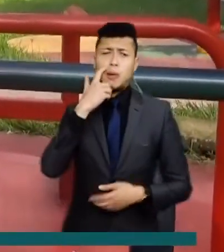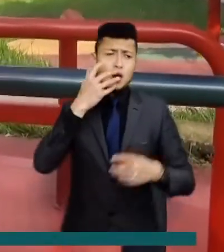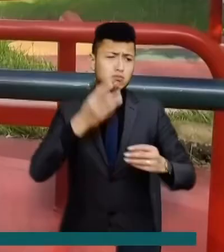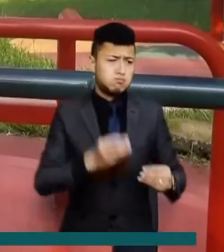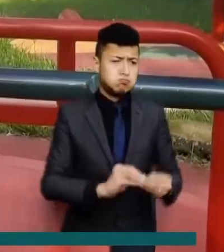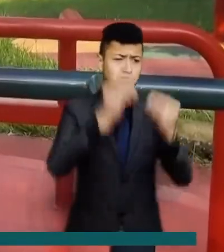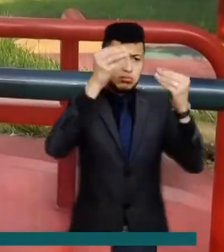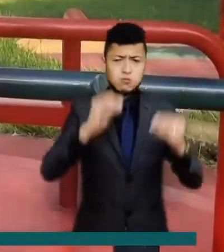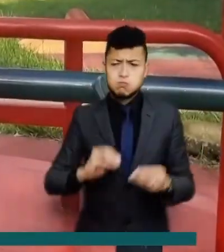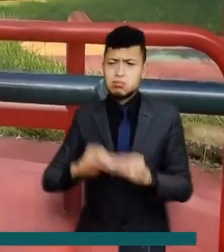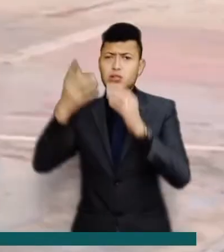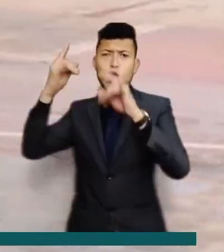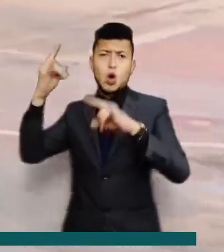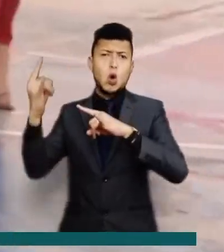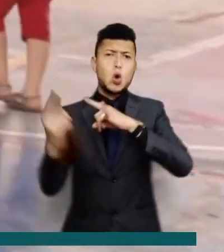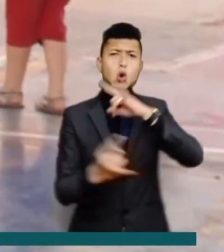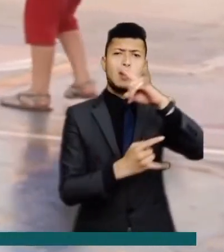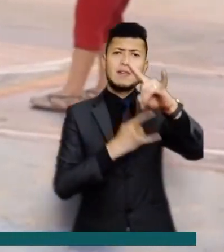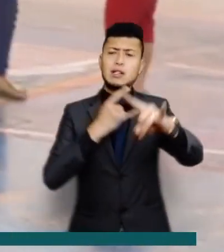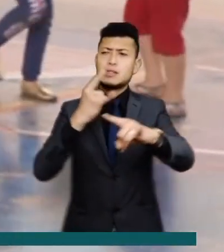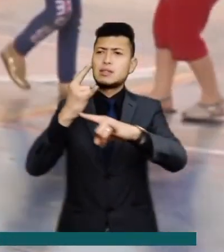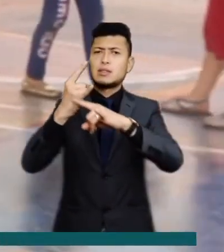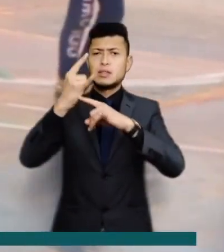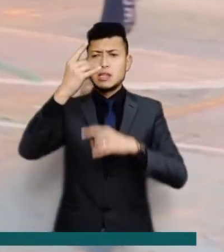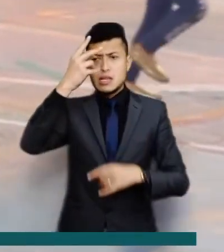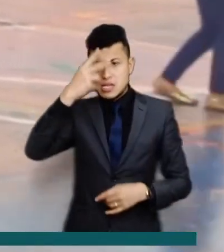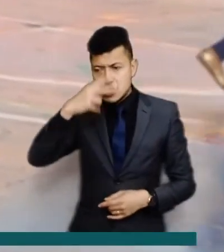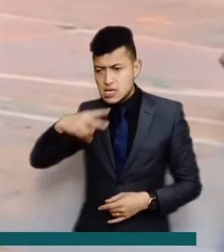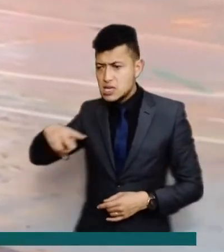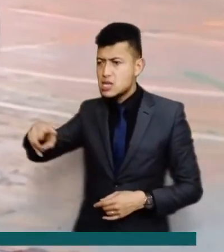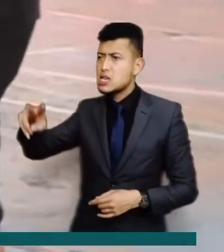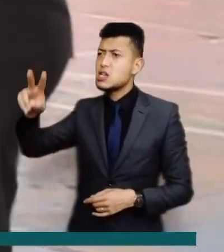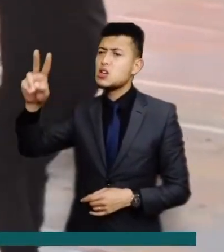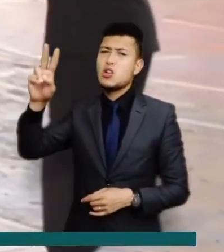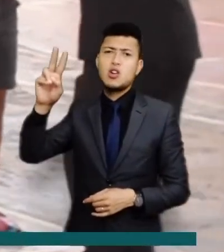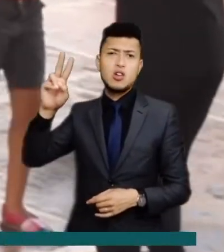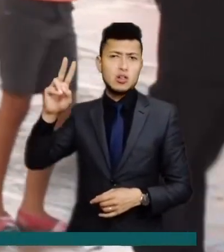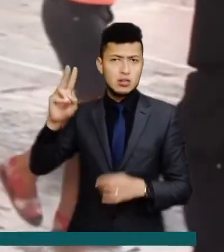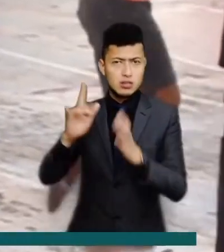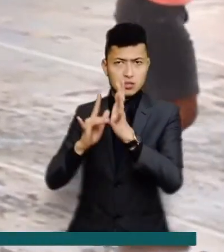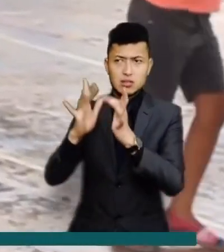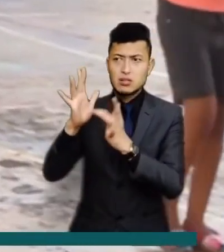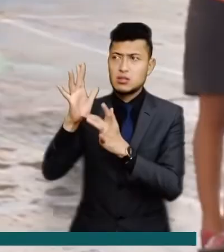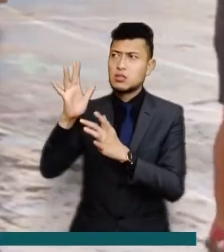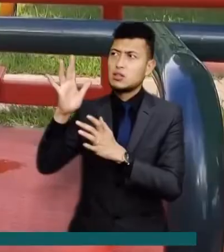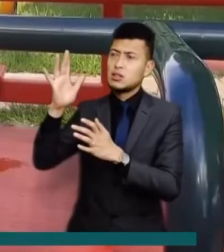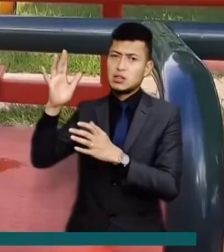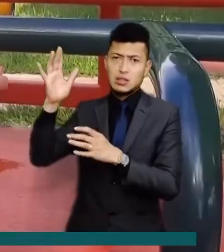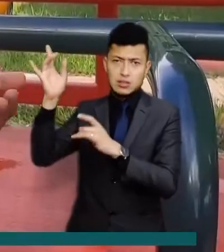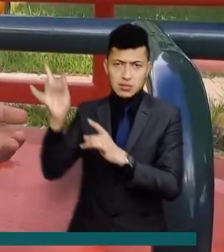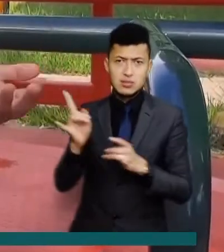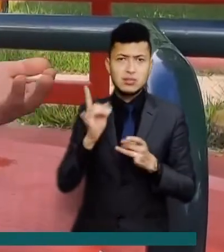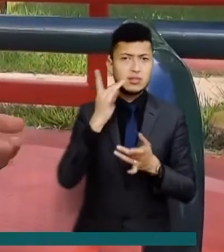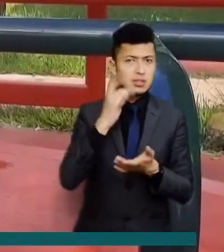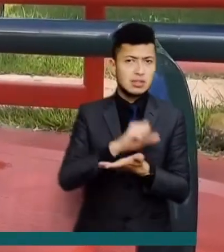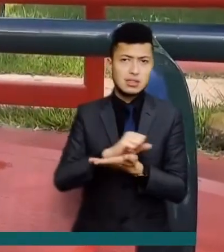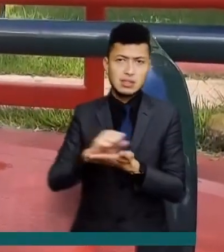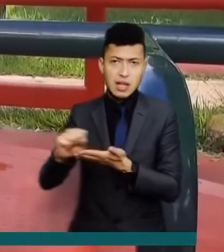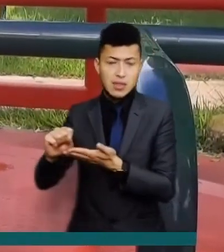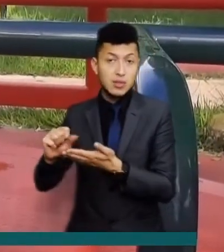Universo, en el Hijo y en el Espíritu Santo. Exactamente a los